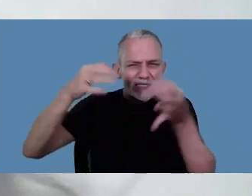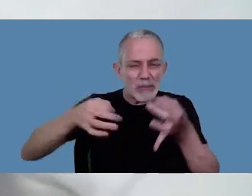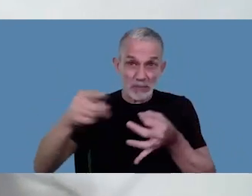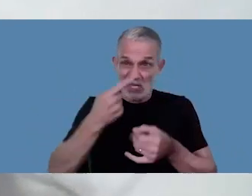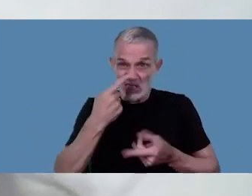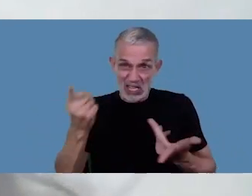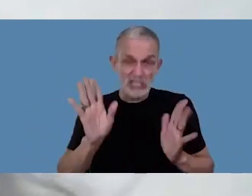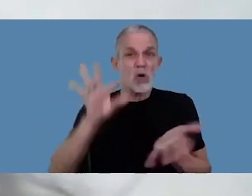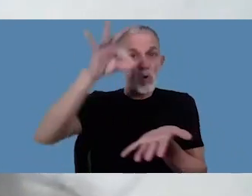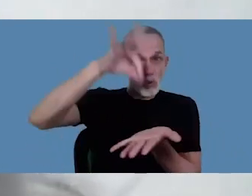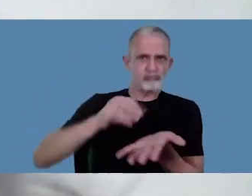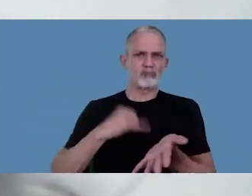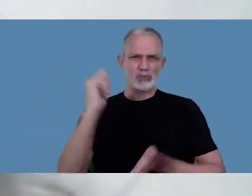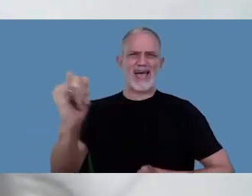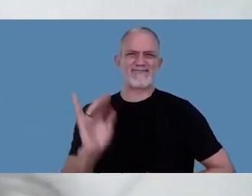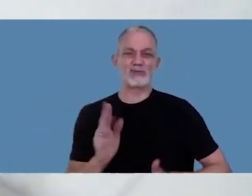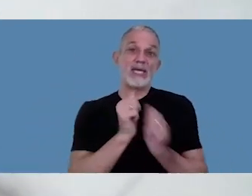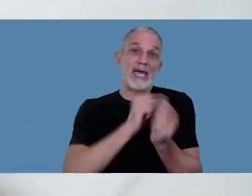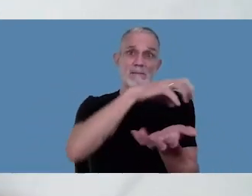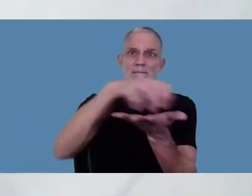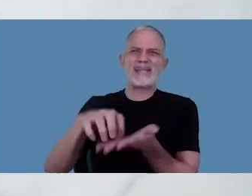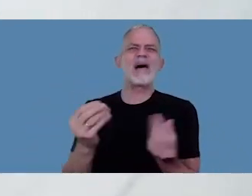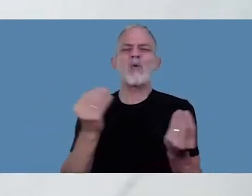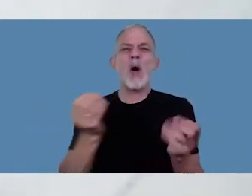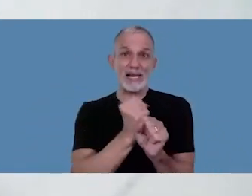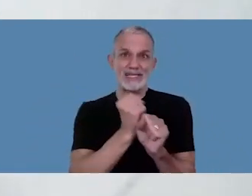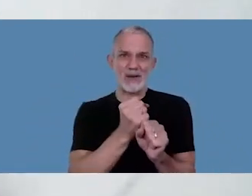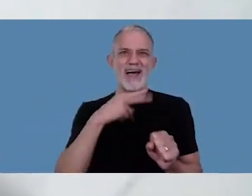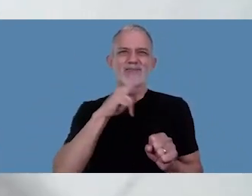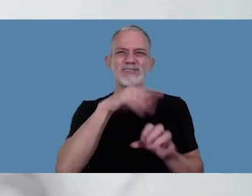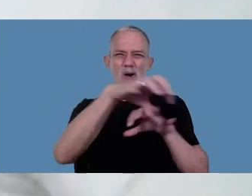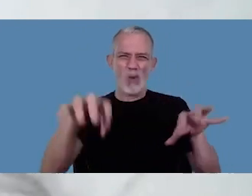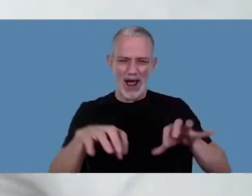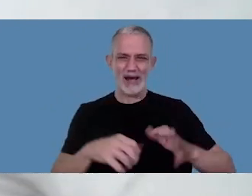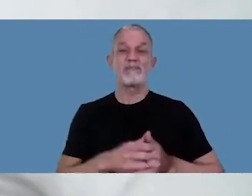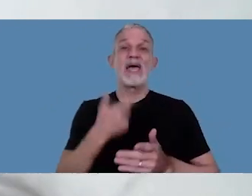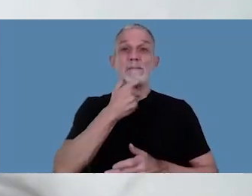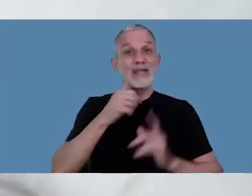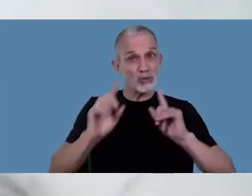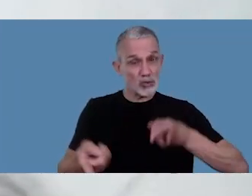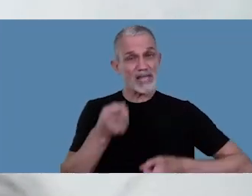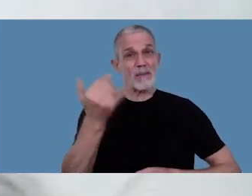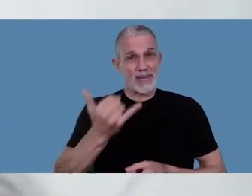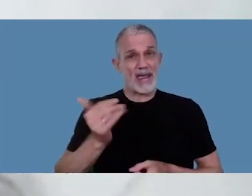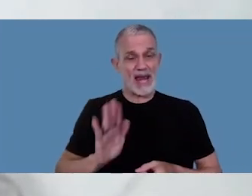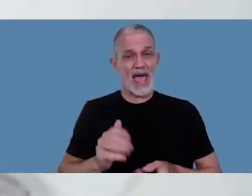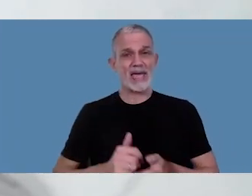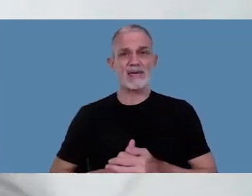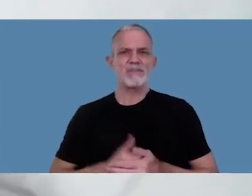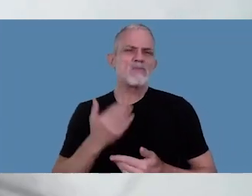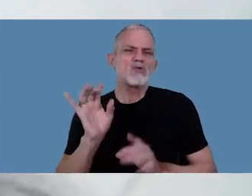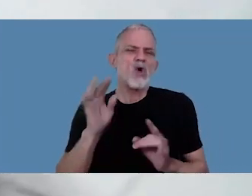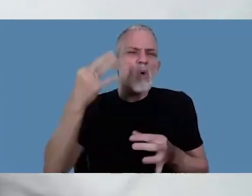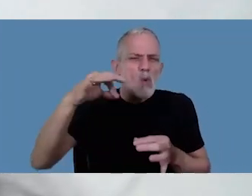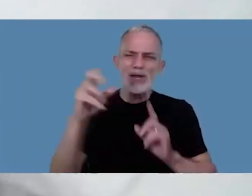interesa, y las empresas que están trabajando allí. En Mendoza también hay, pero no son los únicos,